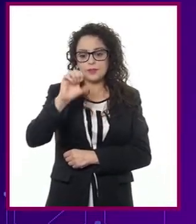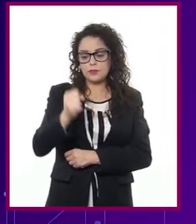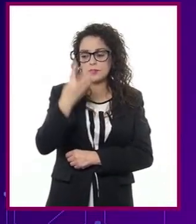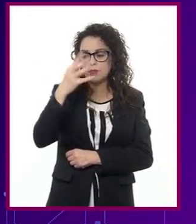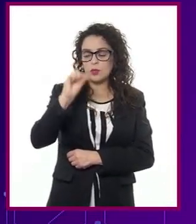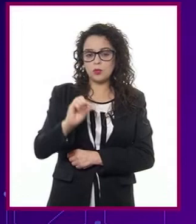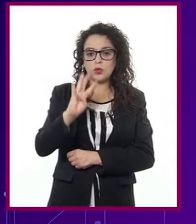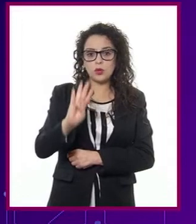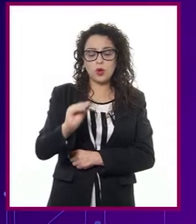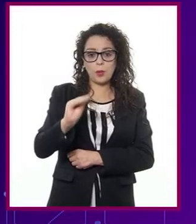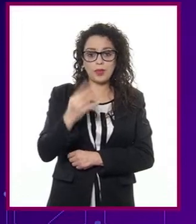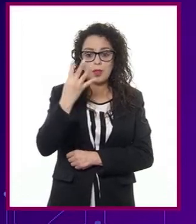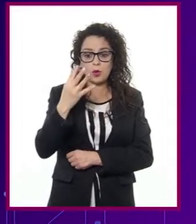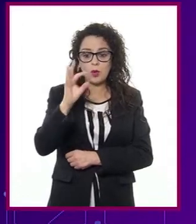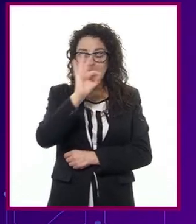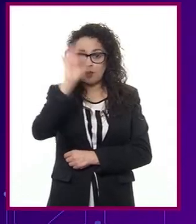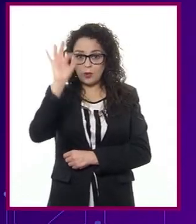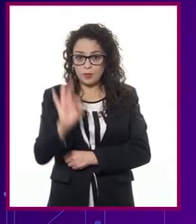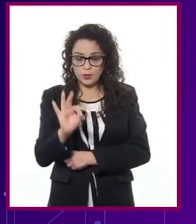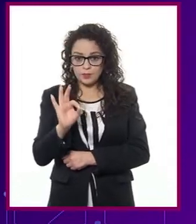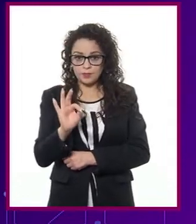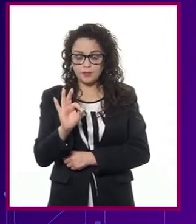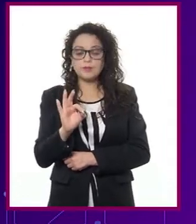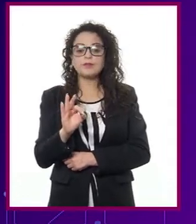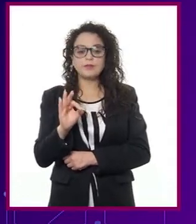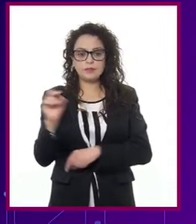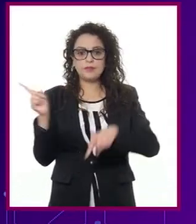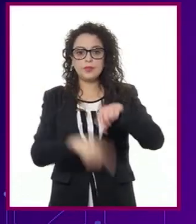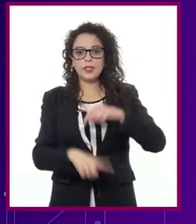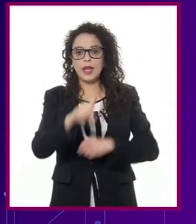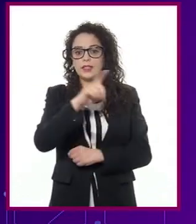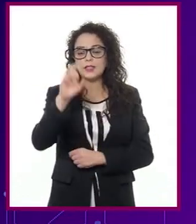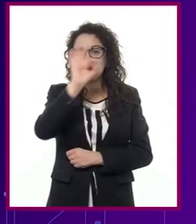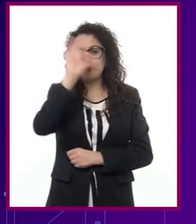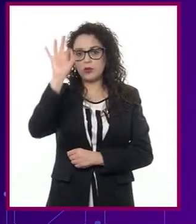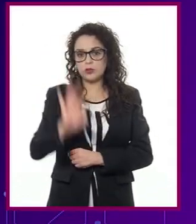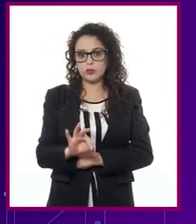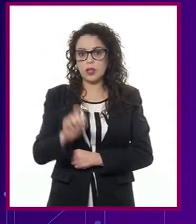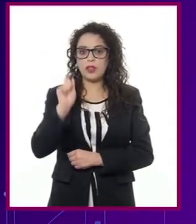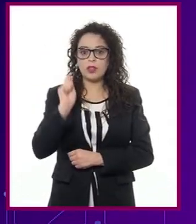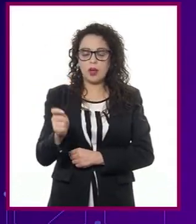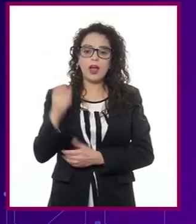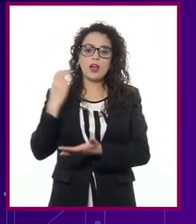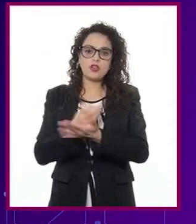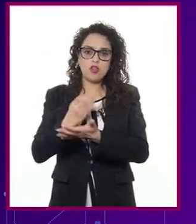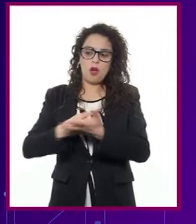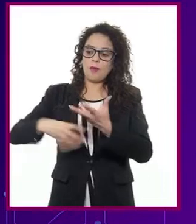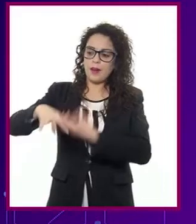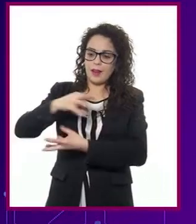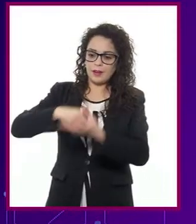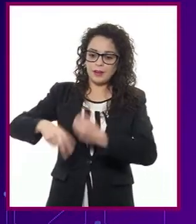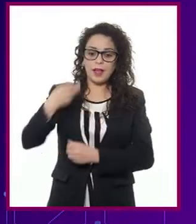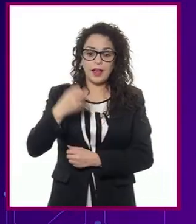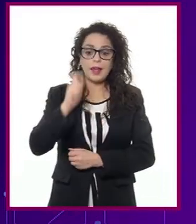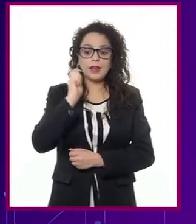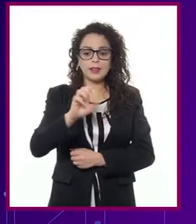164.94%, que corresponde al cobre puro, menos 100% del cobre reciclado. Esto es igual a